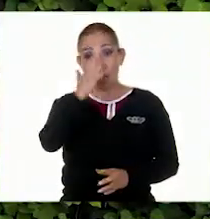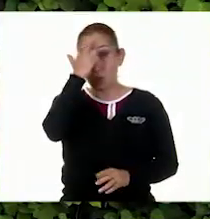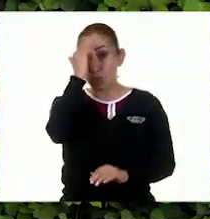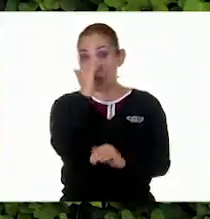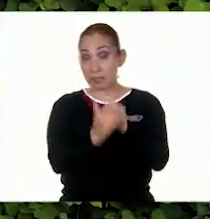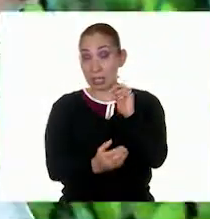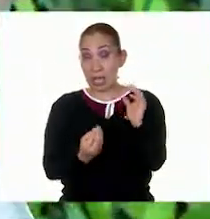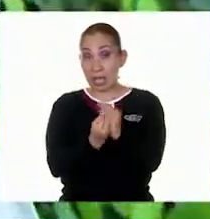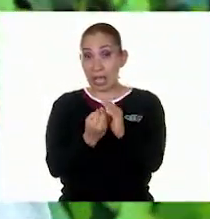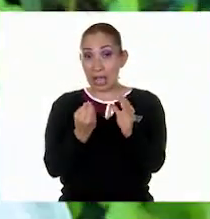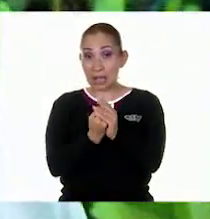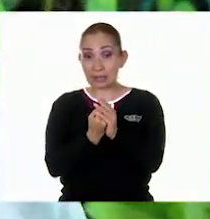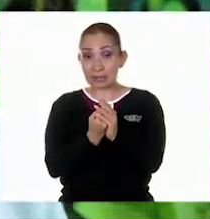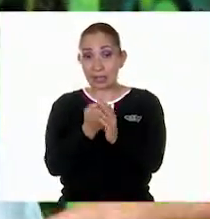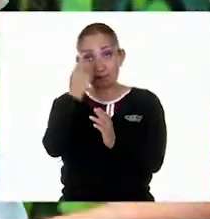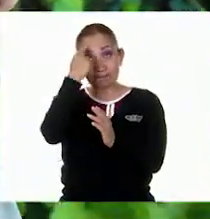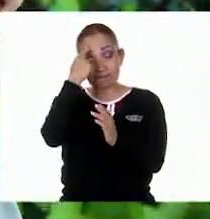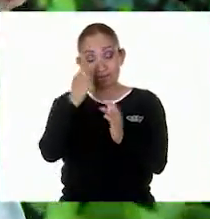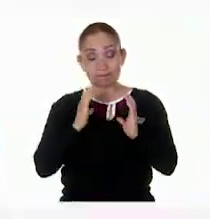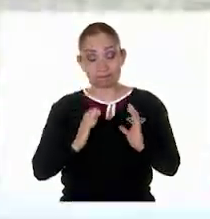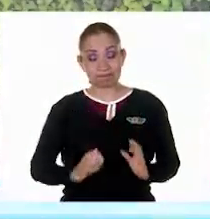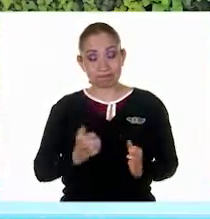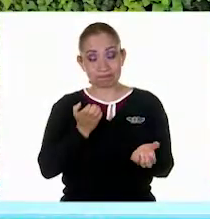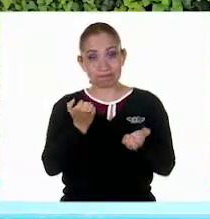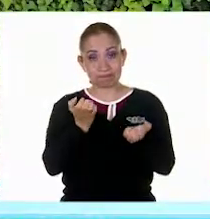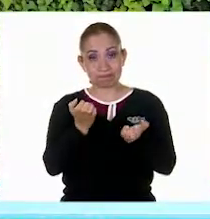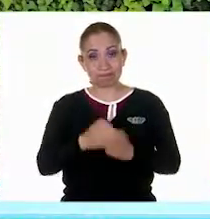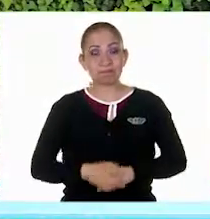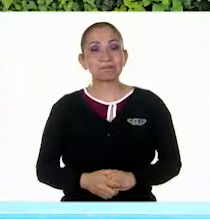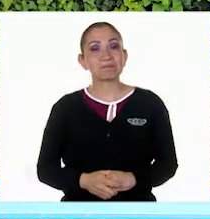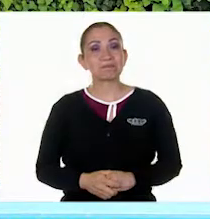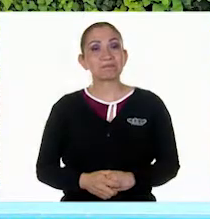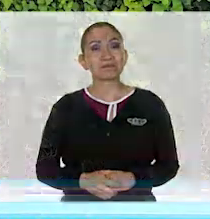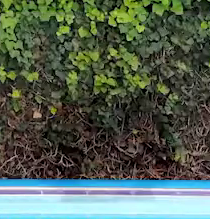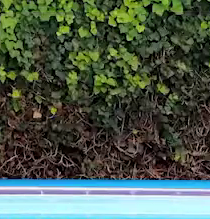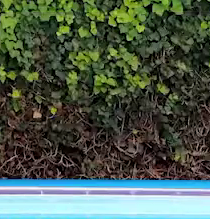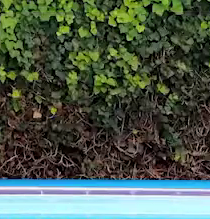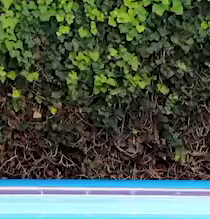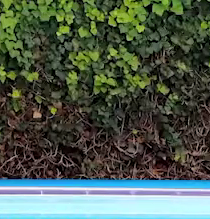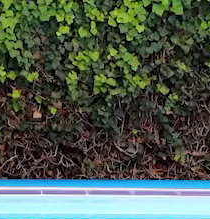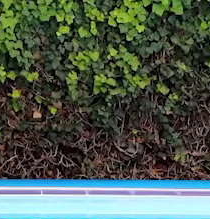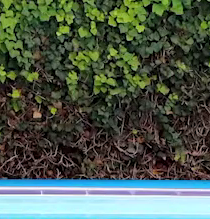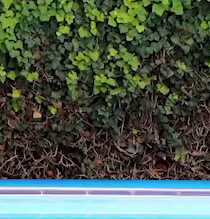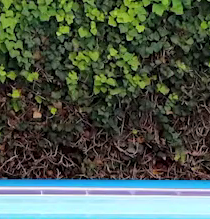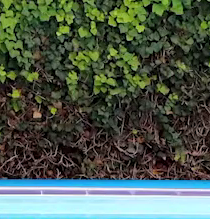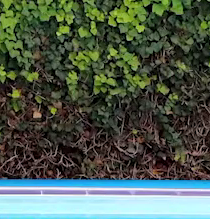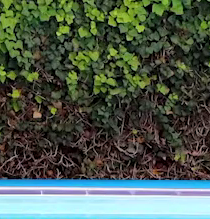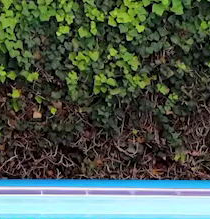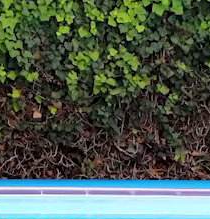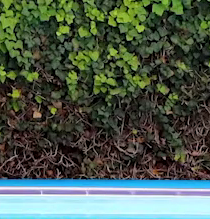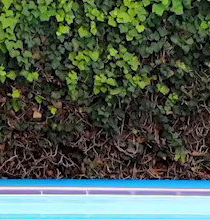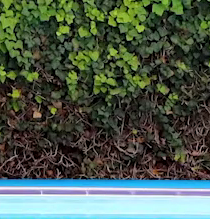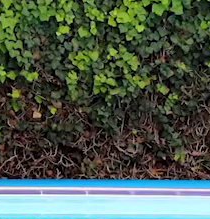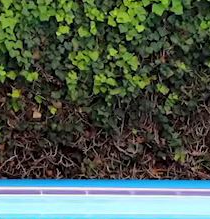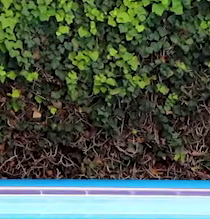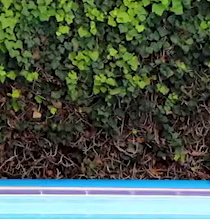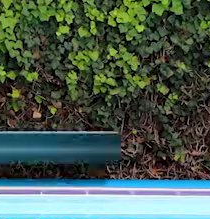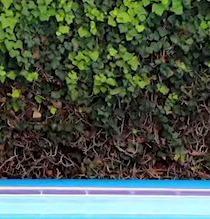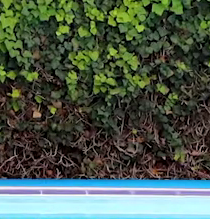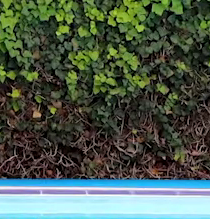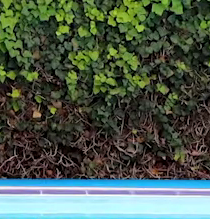Recuerda, entre clase y clase, activa tu cuerpo. Vamos a trabajar un ejercicio de coordinación que se llama caperuza. Vamos a levantar